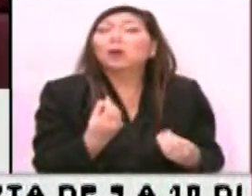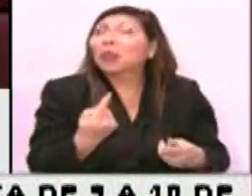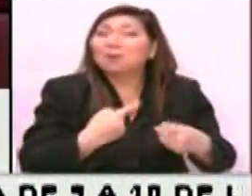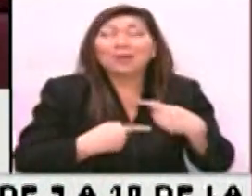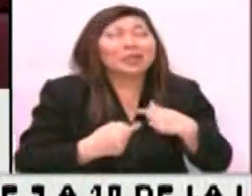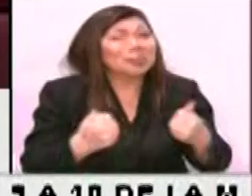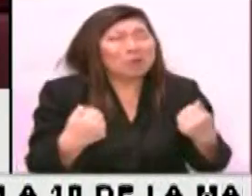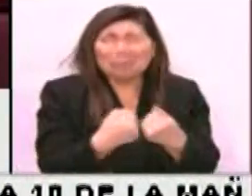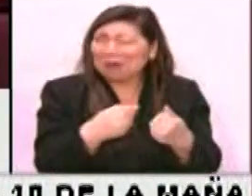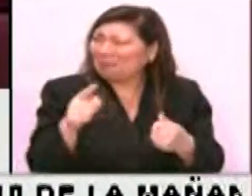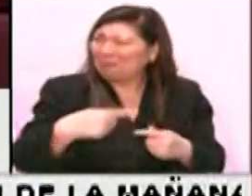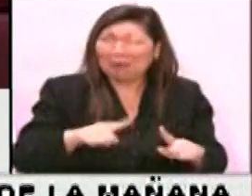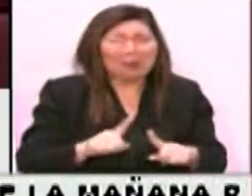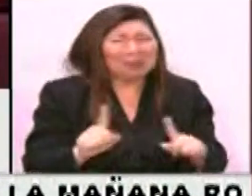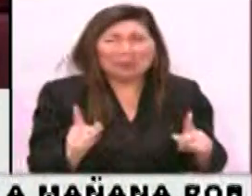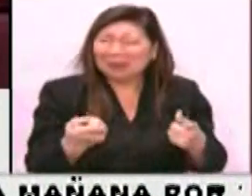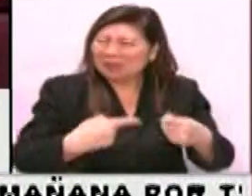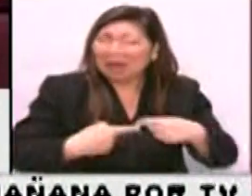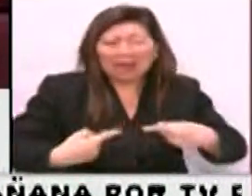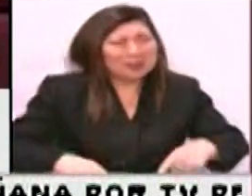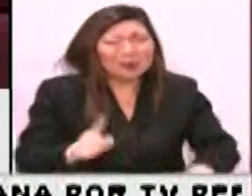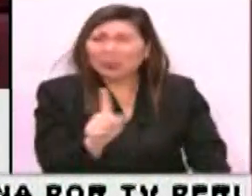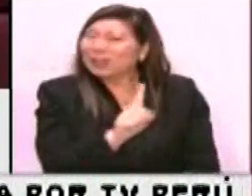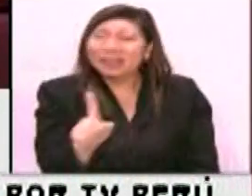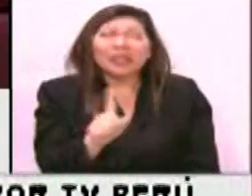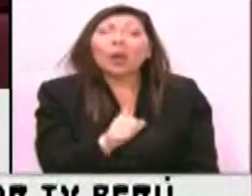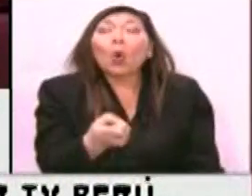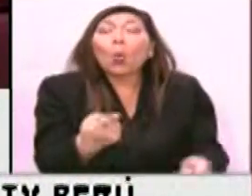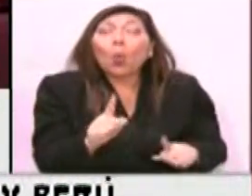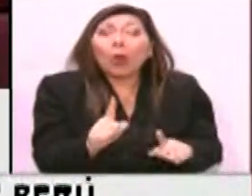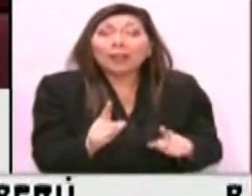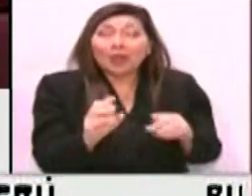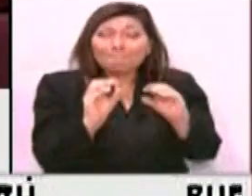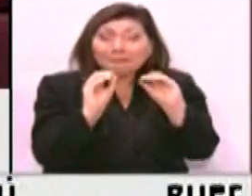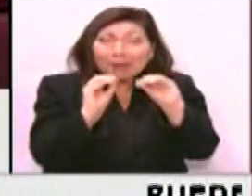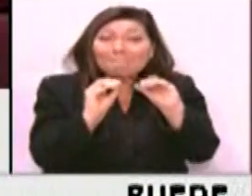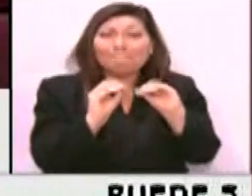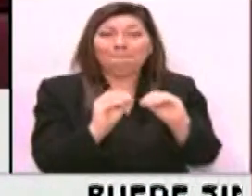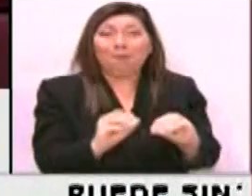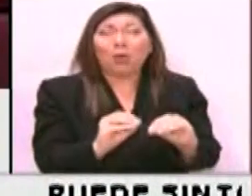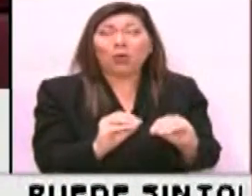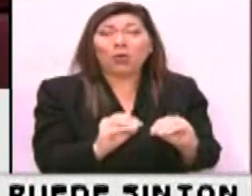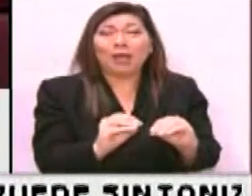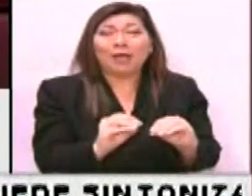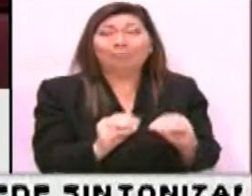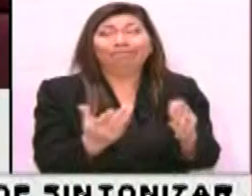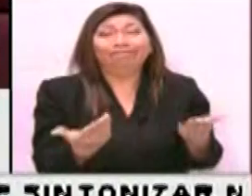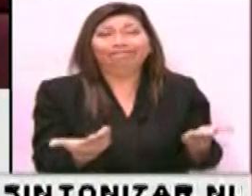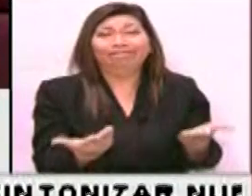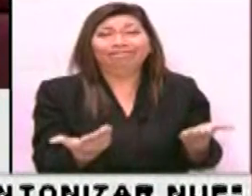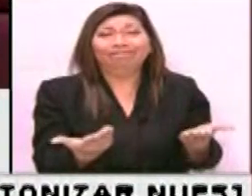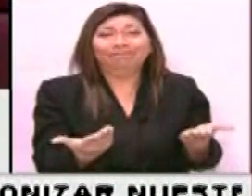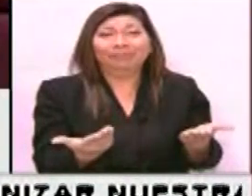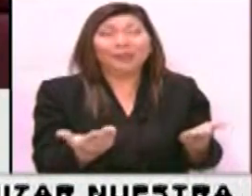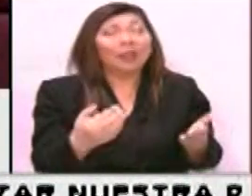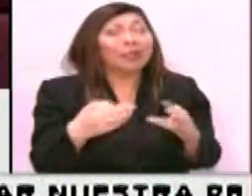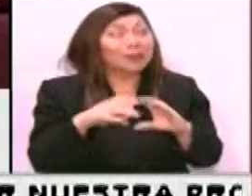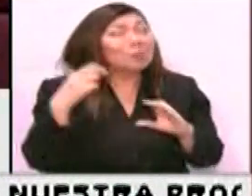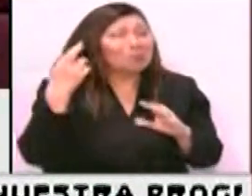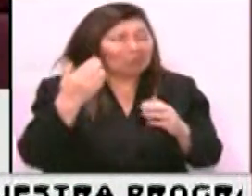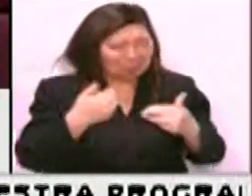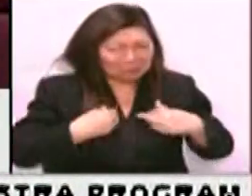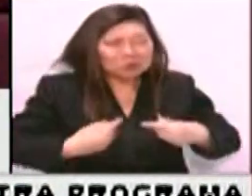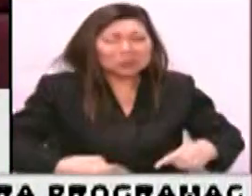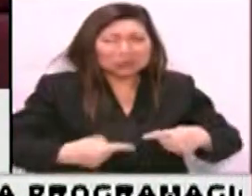venido a pelear, yo no he venido hoy día a discutir. Cuando me pongan, o cuando me pongo en político,